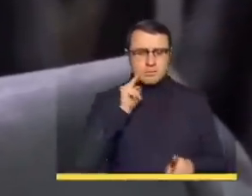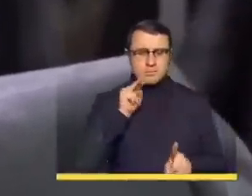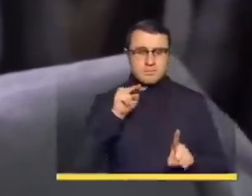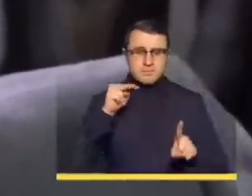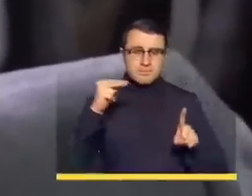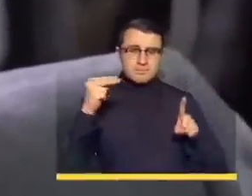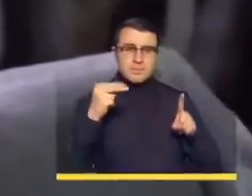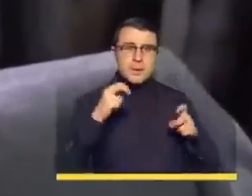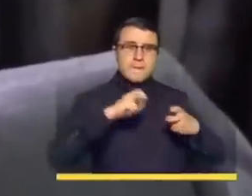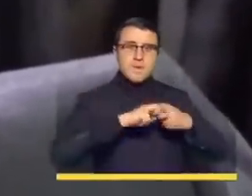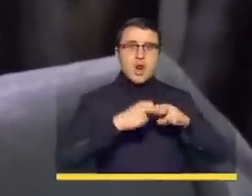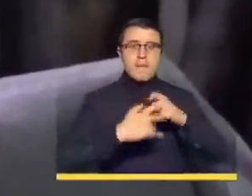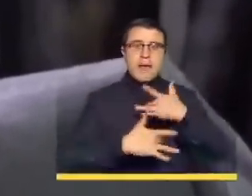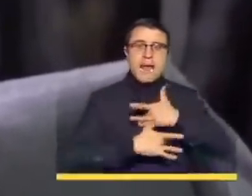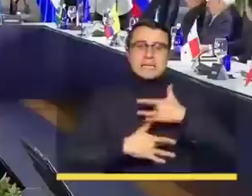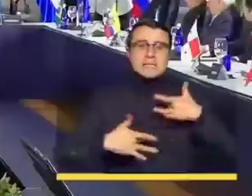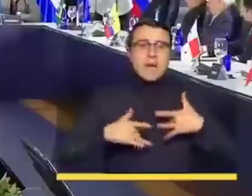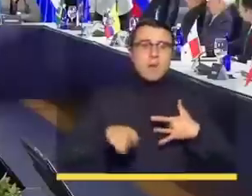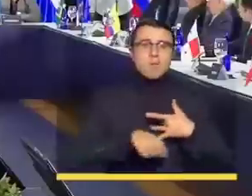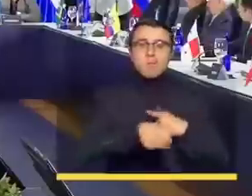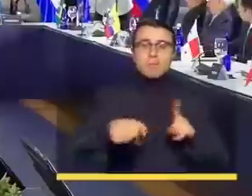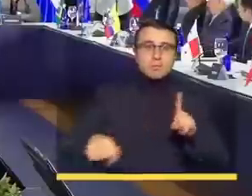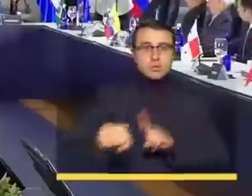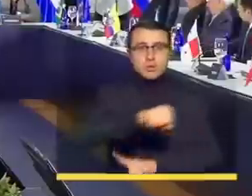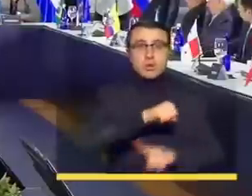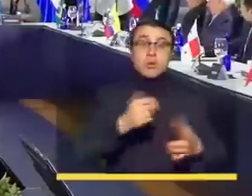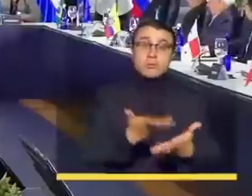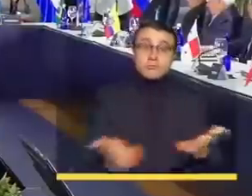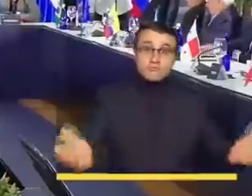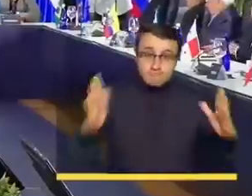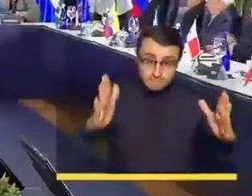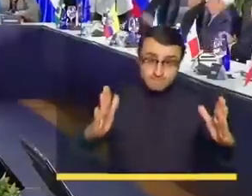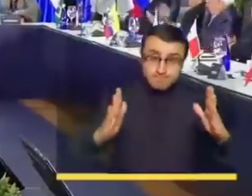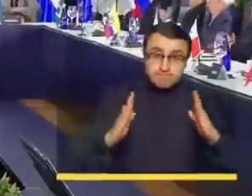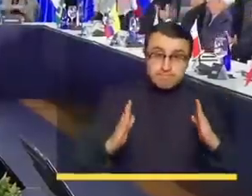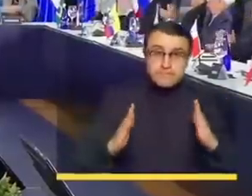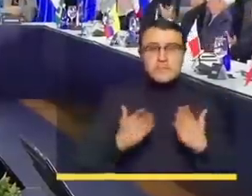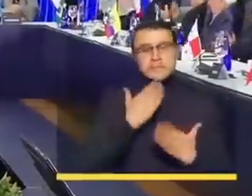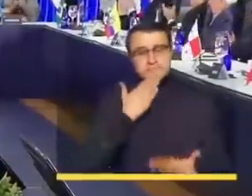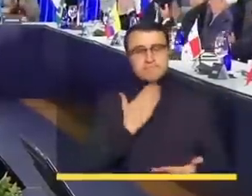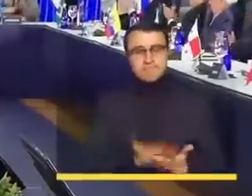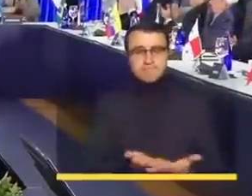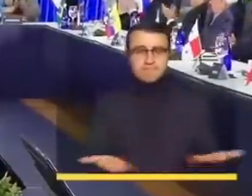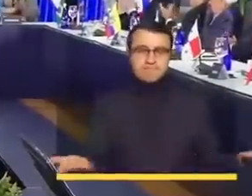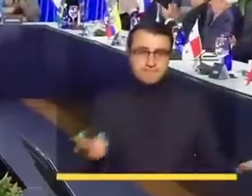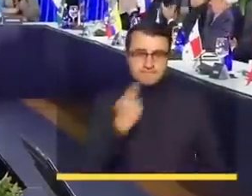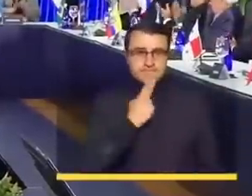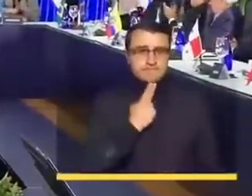de salud de la sociedad. Gracias, muy amable.